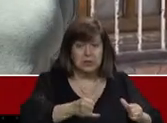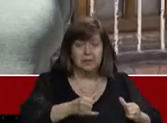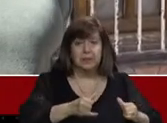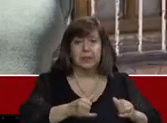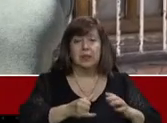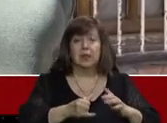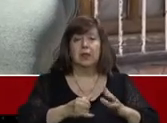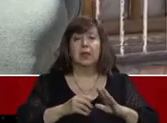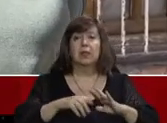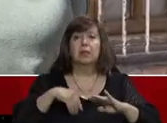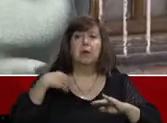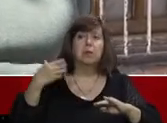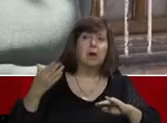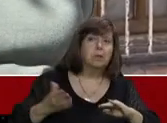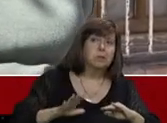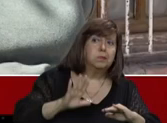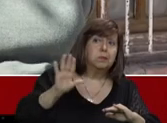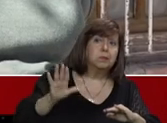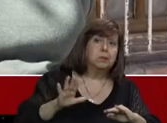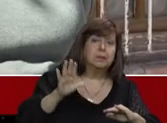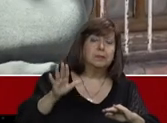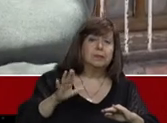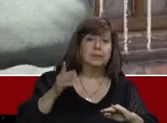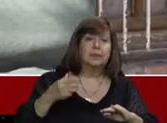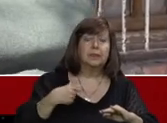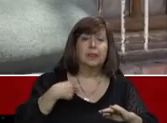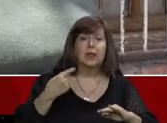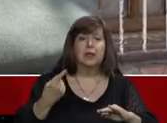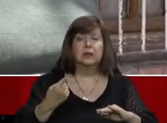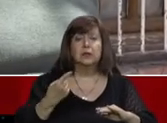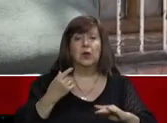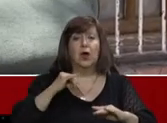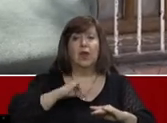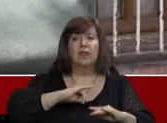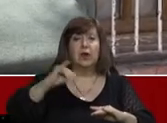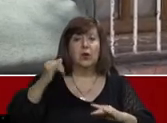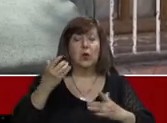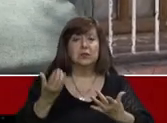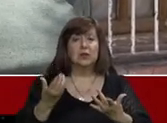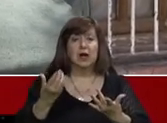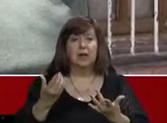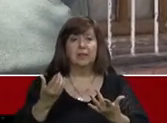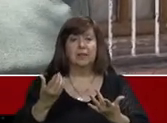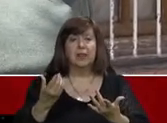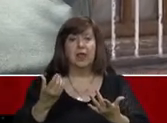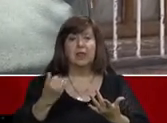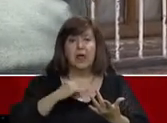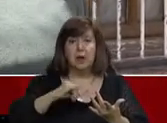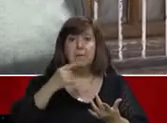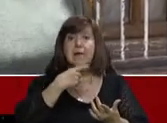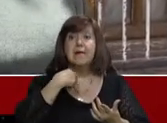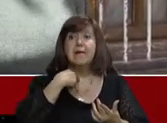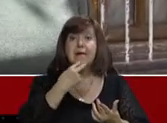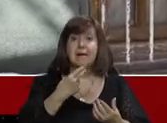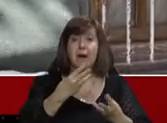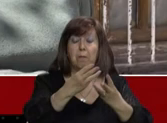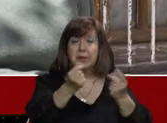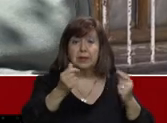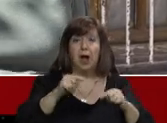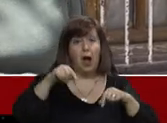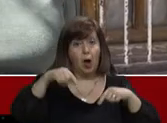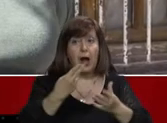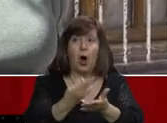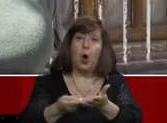desaparecido un tiempo y Bueno tuve que hacer las denuncias de paradero y ya llevo con esta a las dos denuncias de paradero